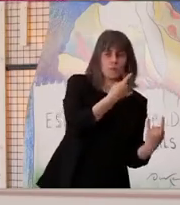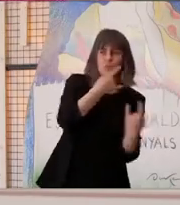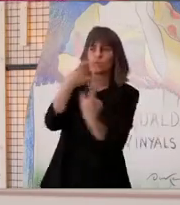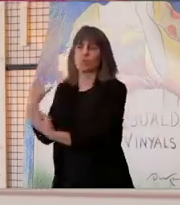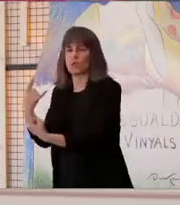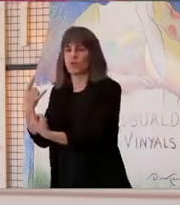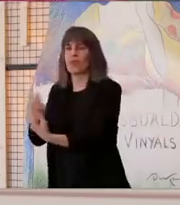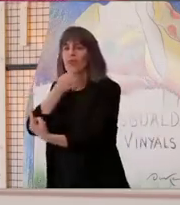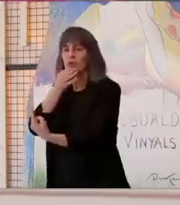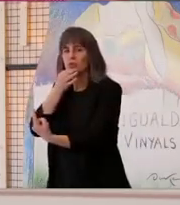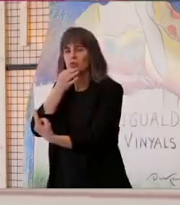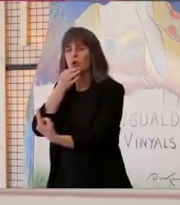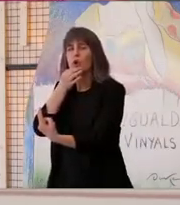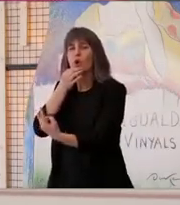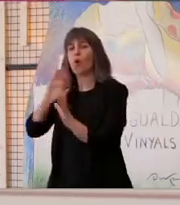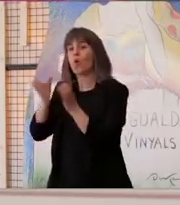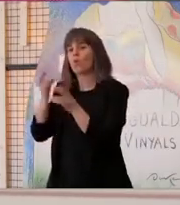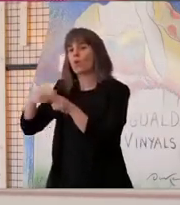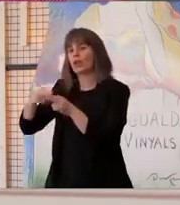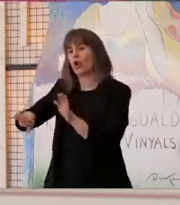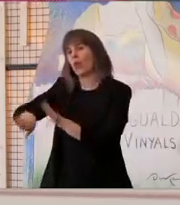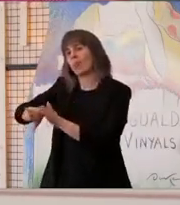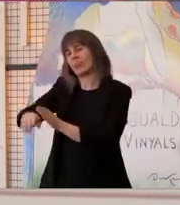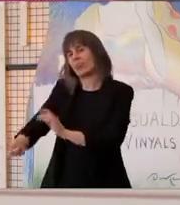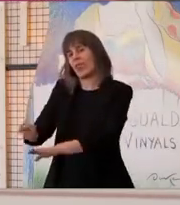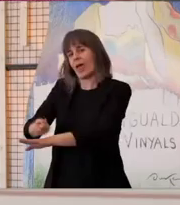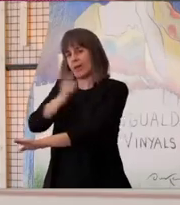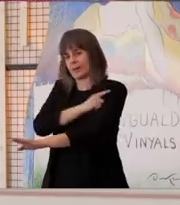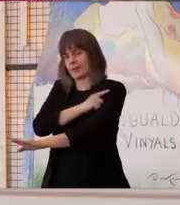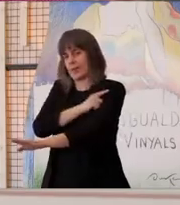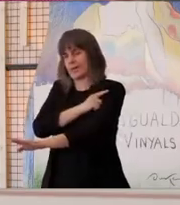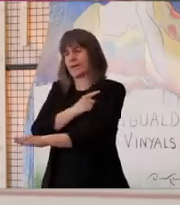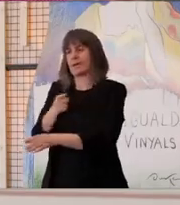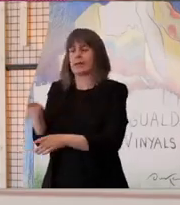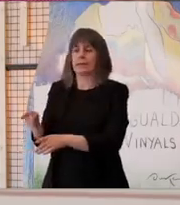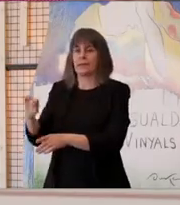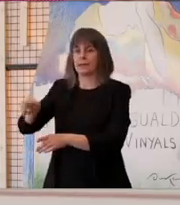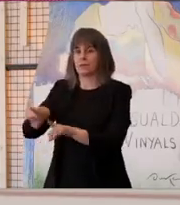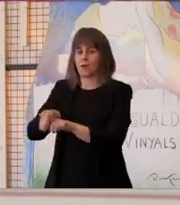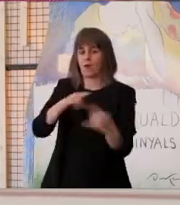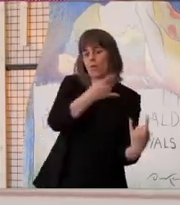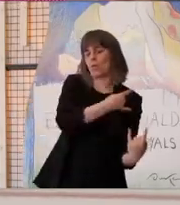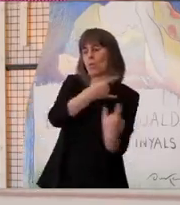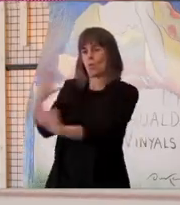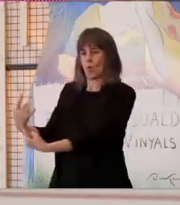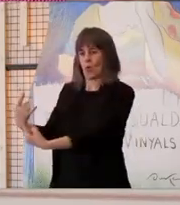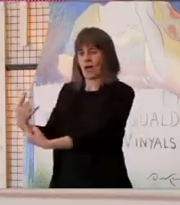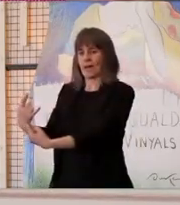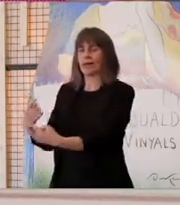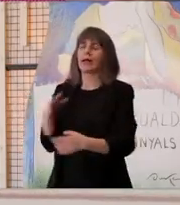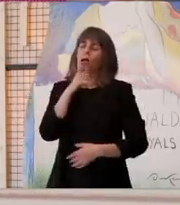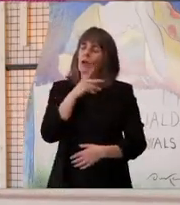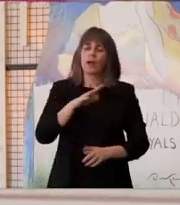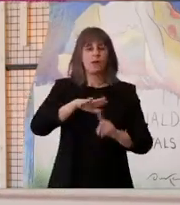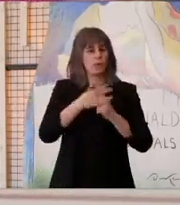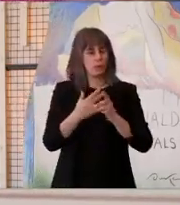de la ultraderecha y de la derecha Ultra y se sientan atraídos por lo tanto es cierto que el momento es muy complejo